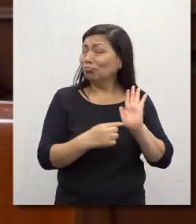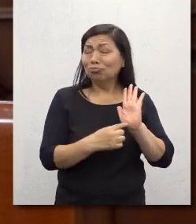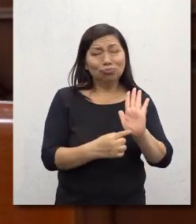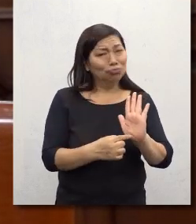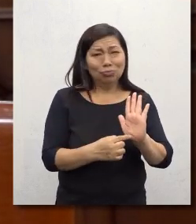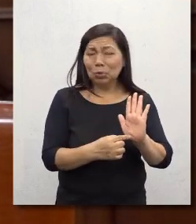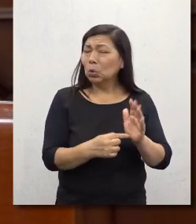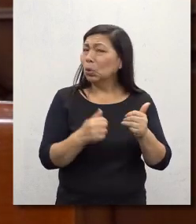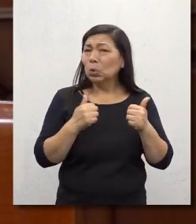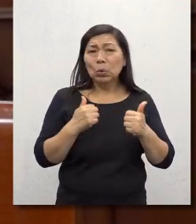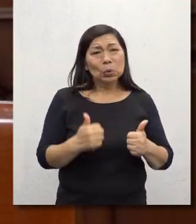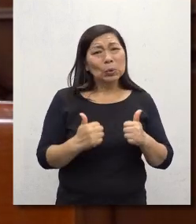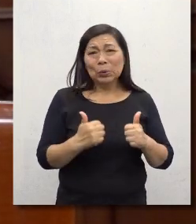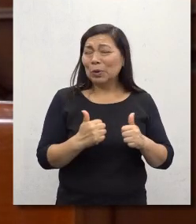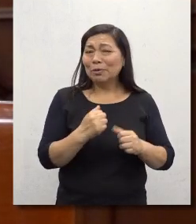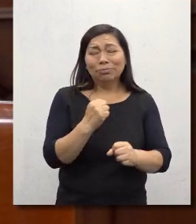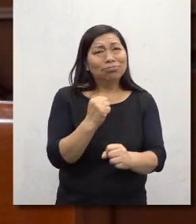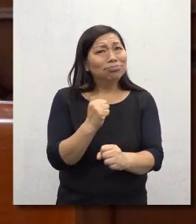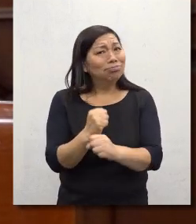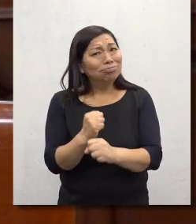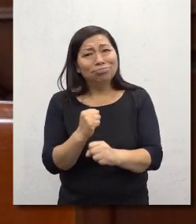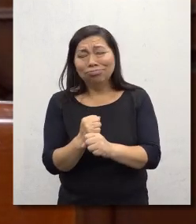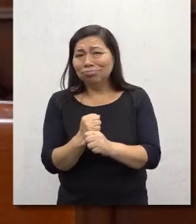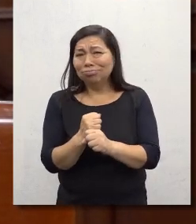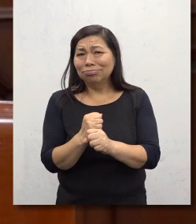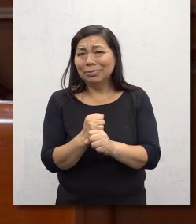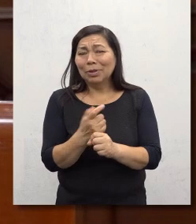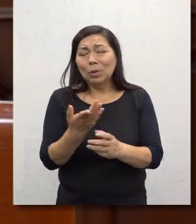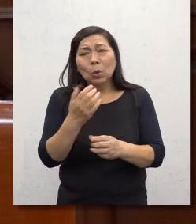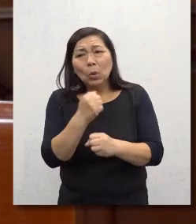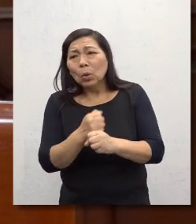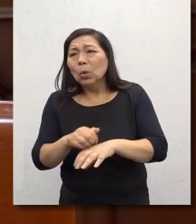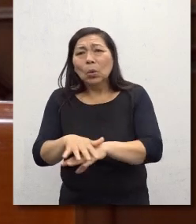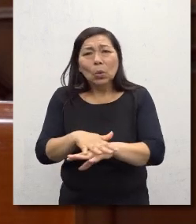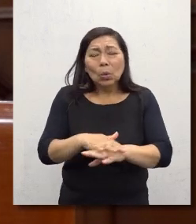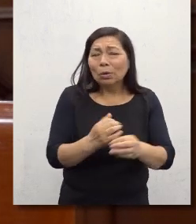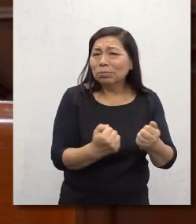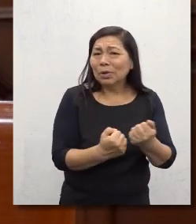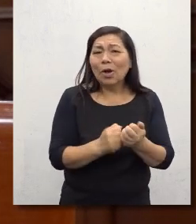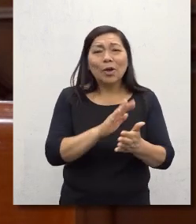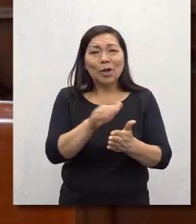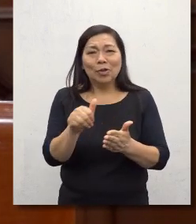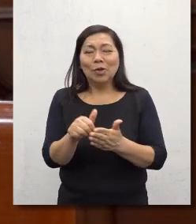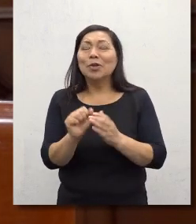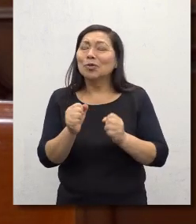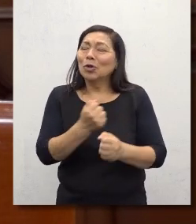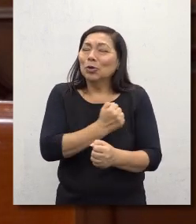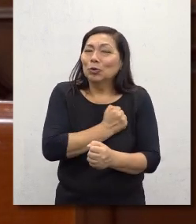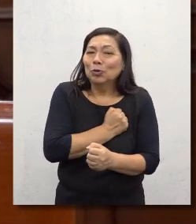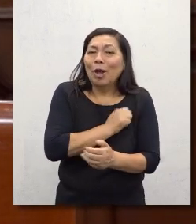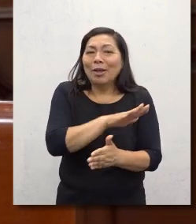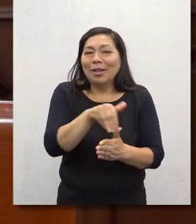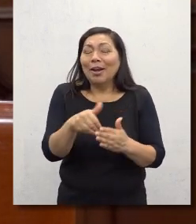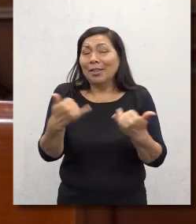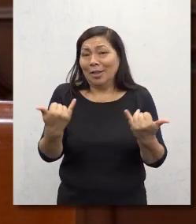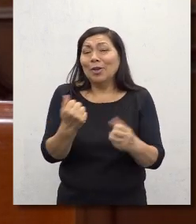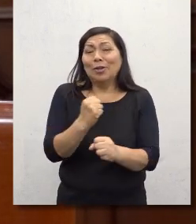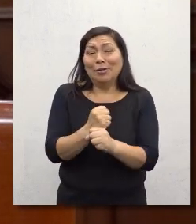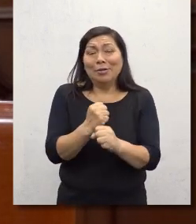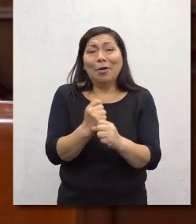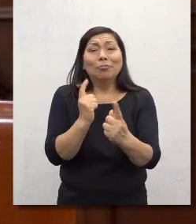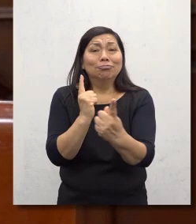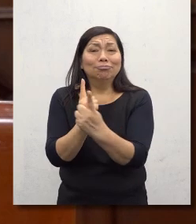gran eficiencia y gran laboriosidad que todos estimamos, y se